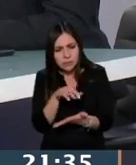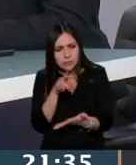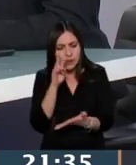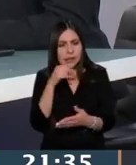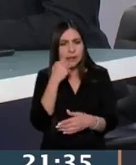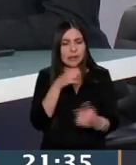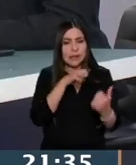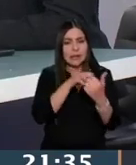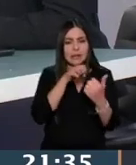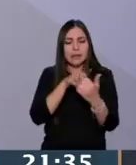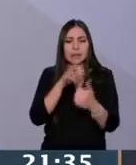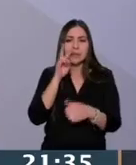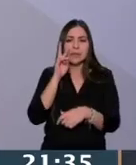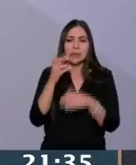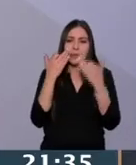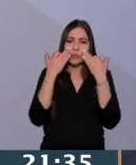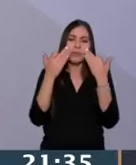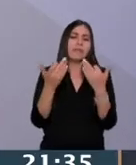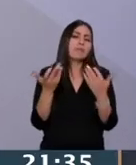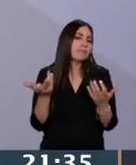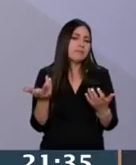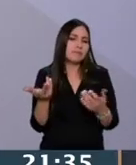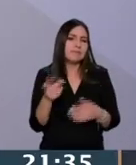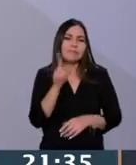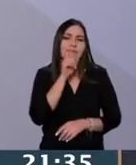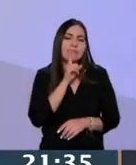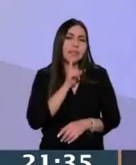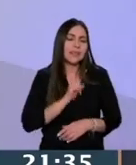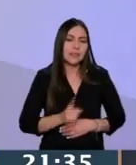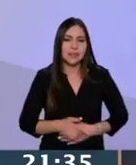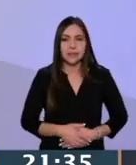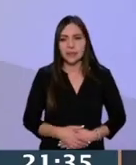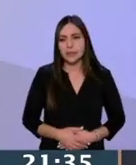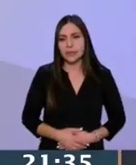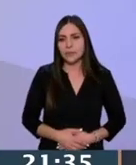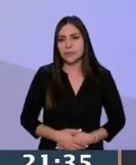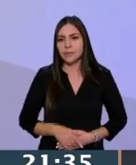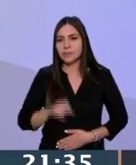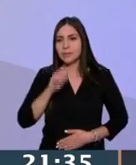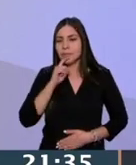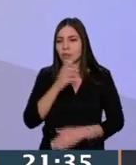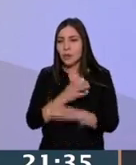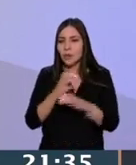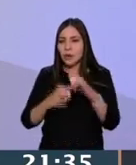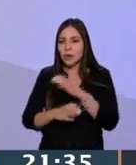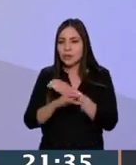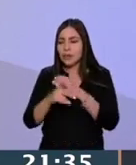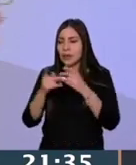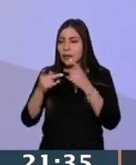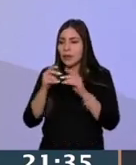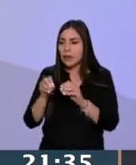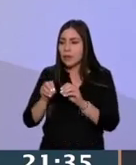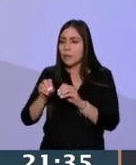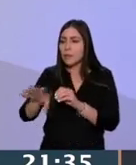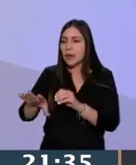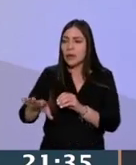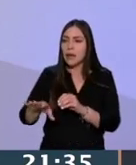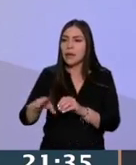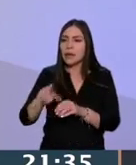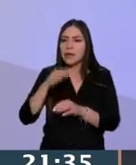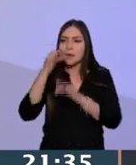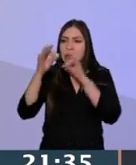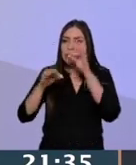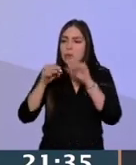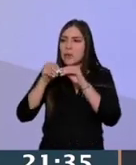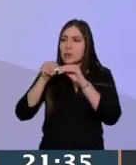y pues queda en evidencia que mienten. Y que son el tipo de cosas que ahí quedan, o Exacto. sea, las dejan ahí, circulan en redes sociales